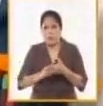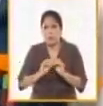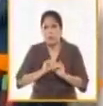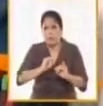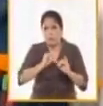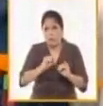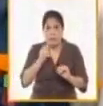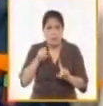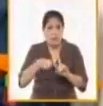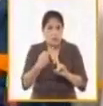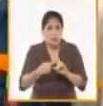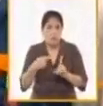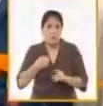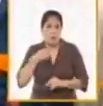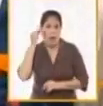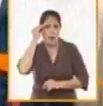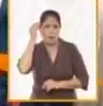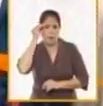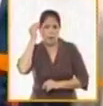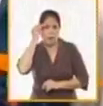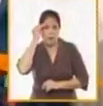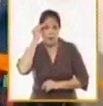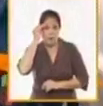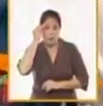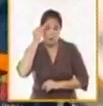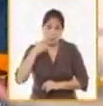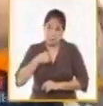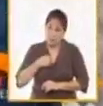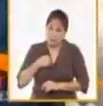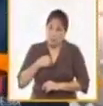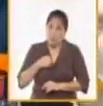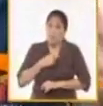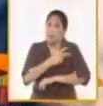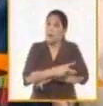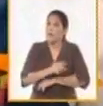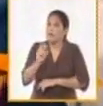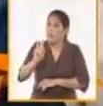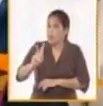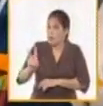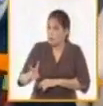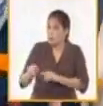también aprender, porque creo que Venezuela, en un mundo